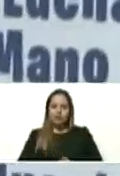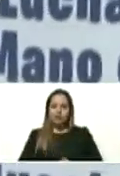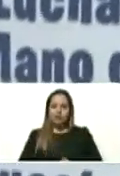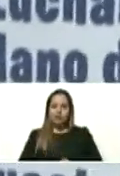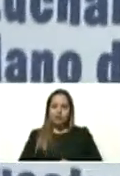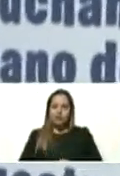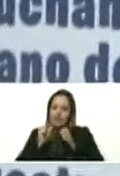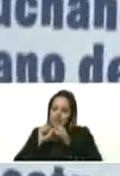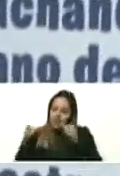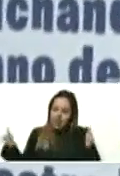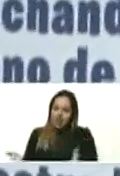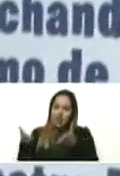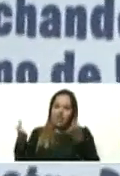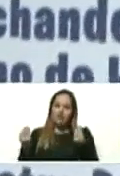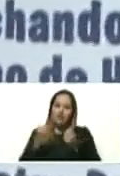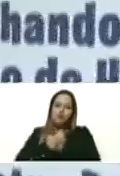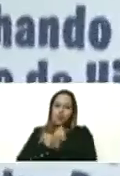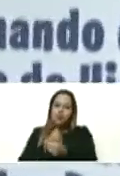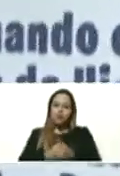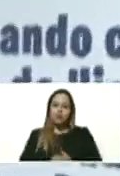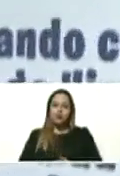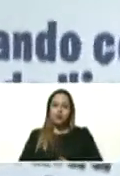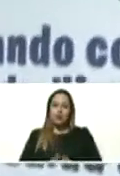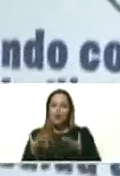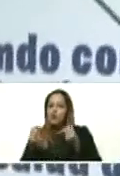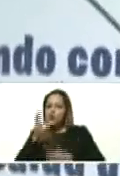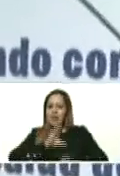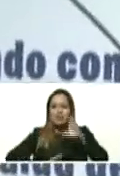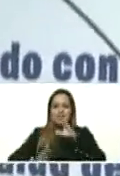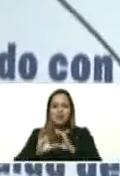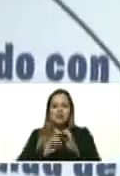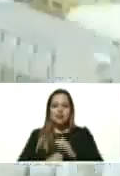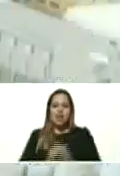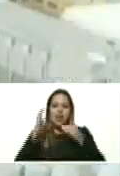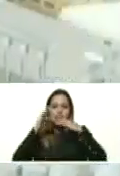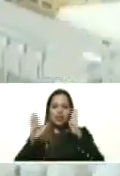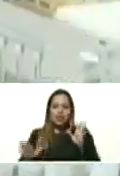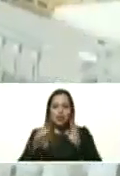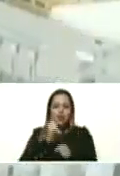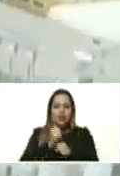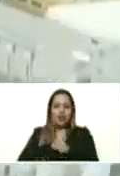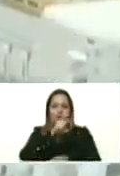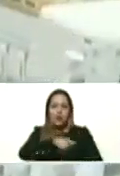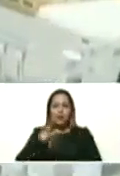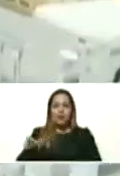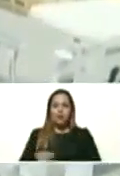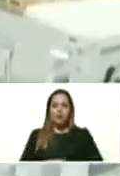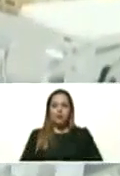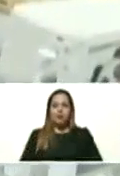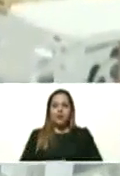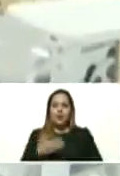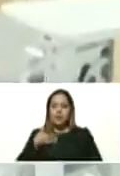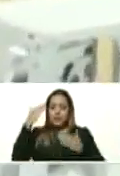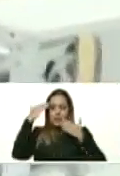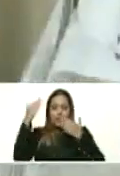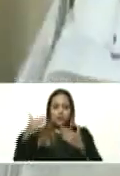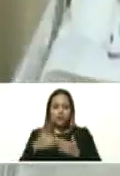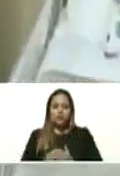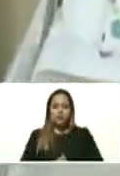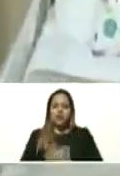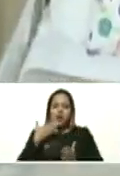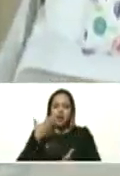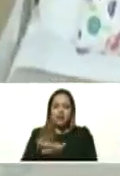Sigan adelante, con mucho amor, con mucha ciencia y dedicación atendiendo a los trabajadores y las trabajadoras. Mi saludo.